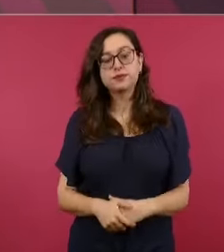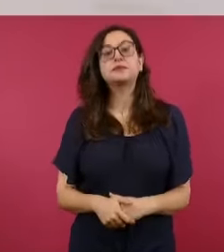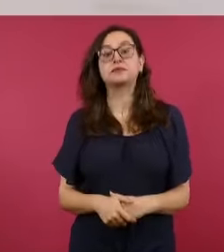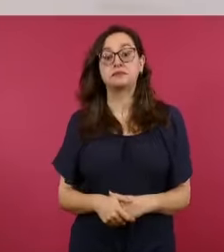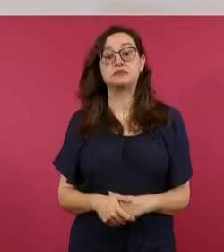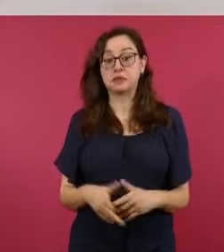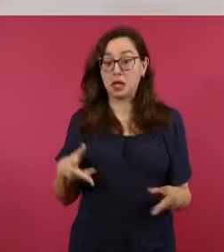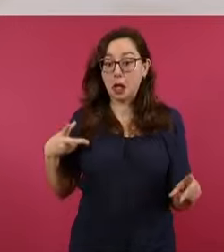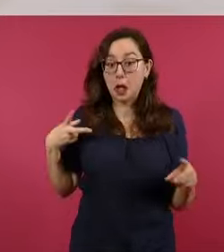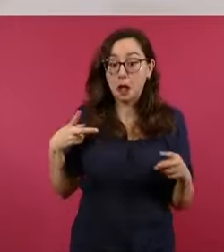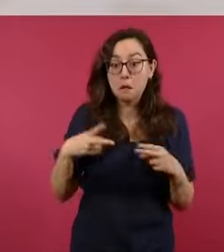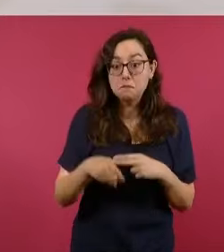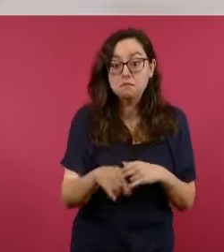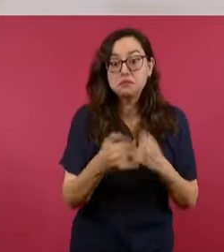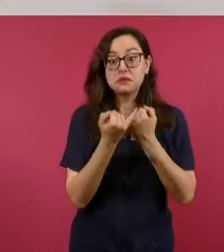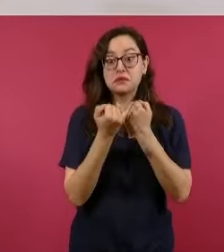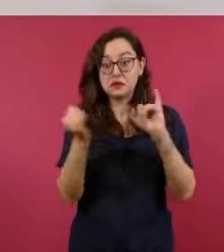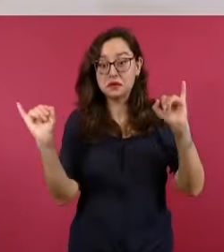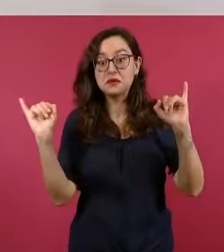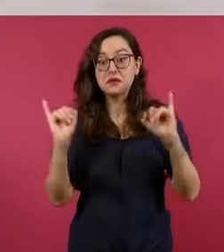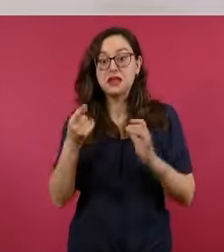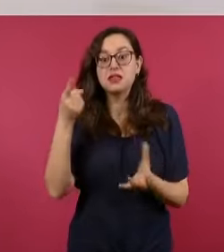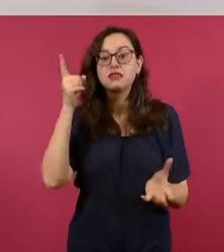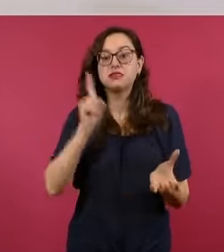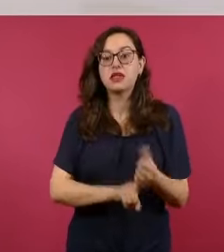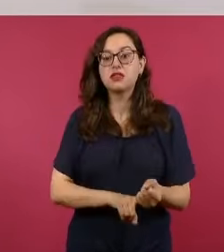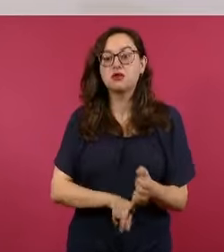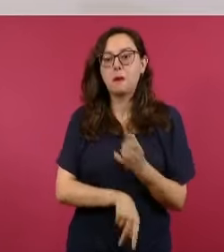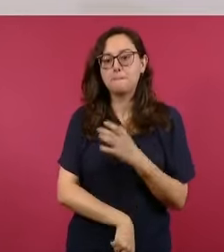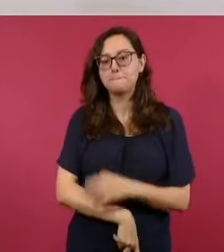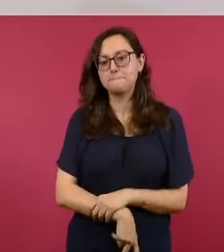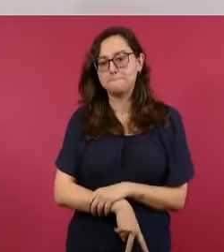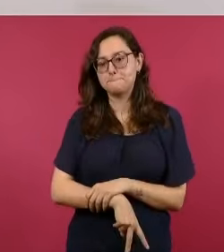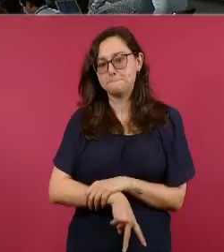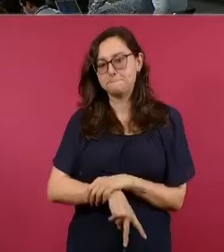cortó el listón y estaba en obra